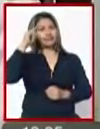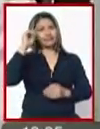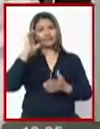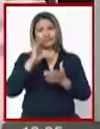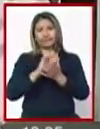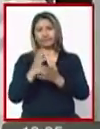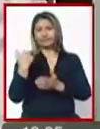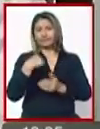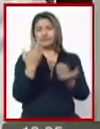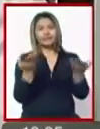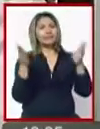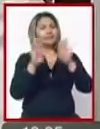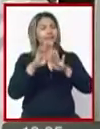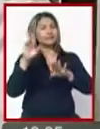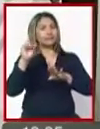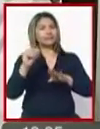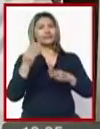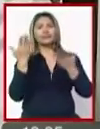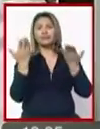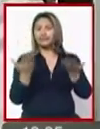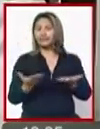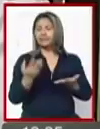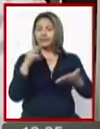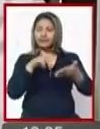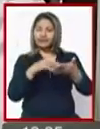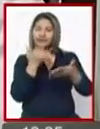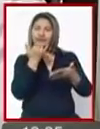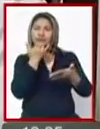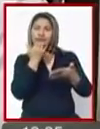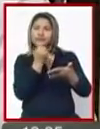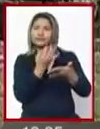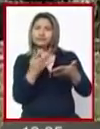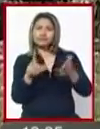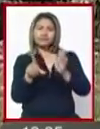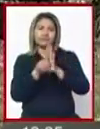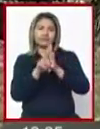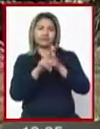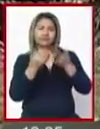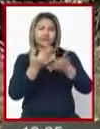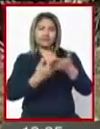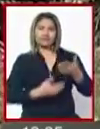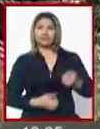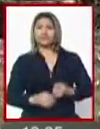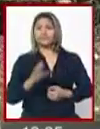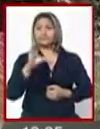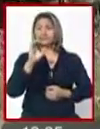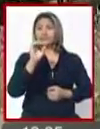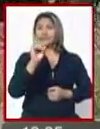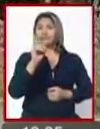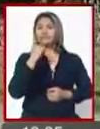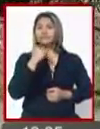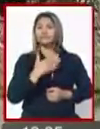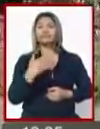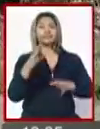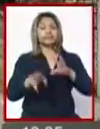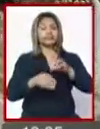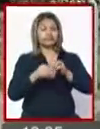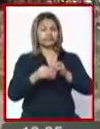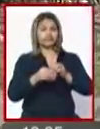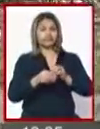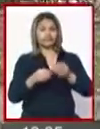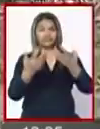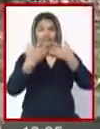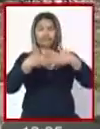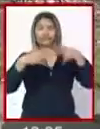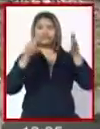nosotros que no estamos cerrados a ninguna observación que se pueda corregir. La Central Obrera Departamental ha añadido de que